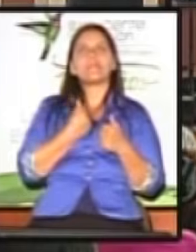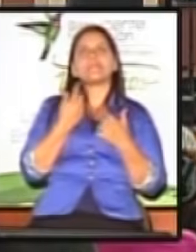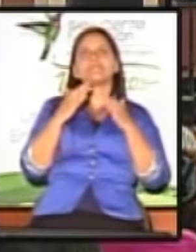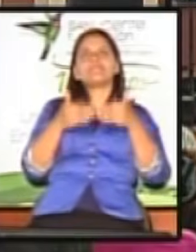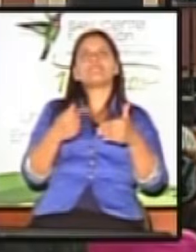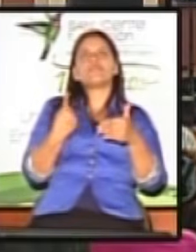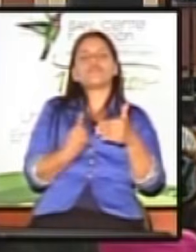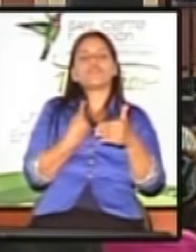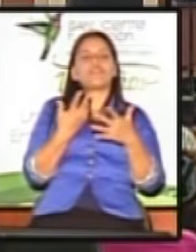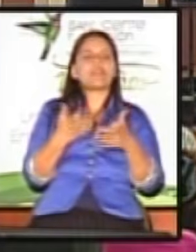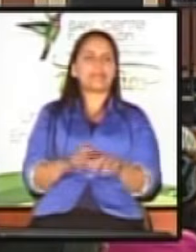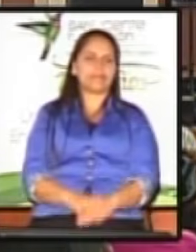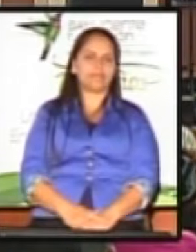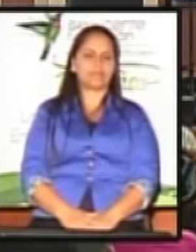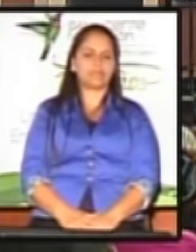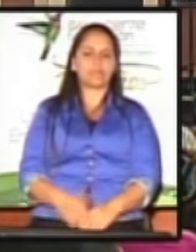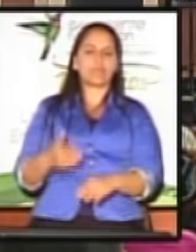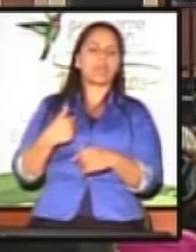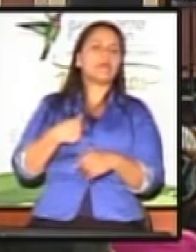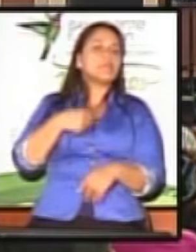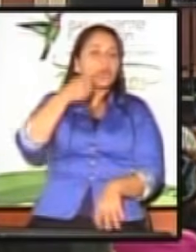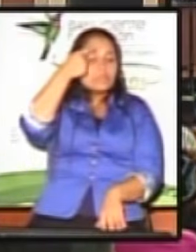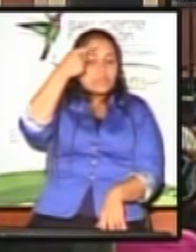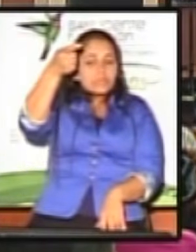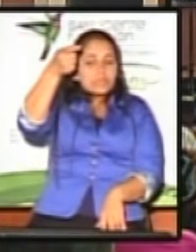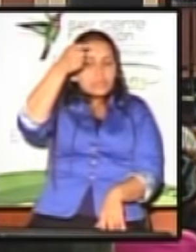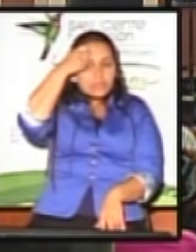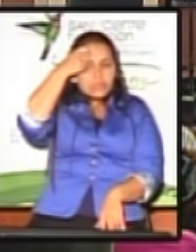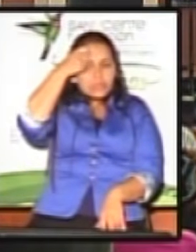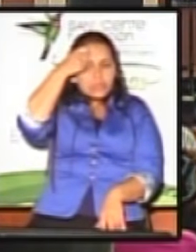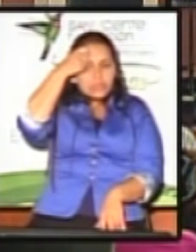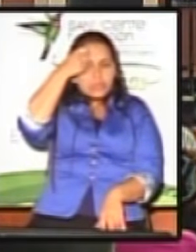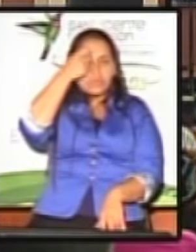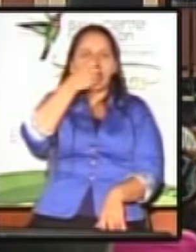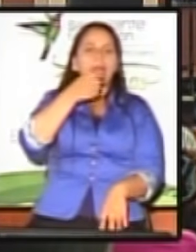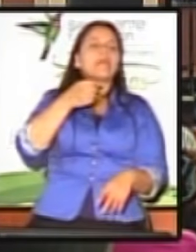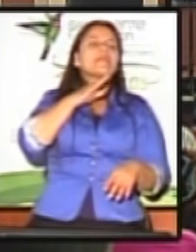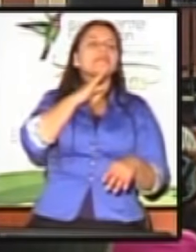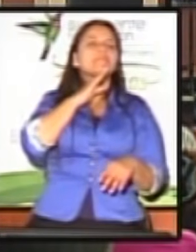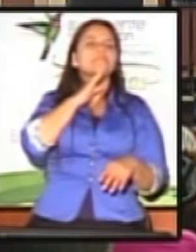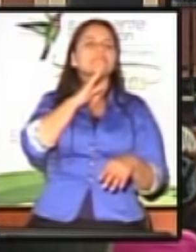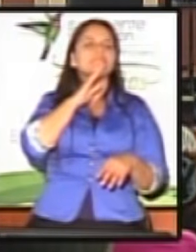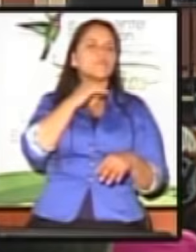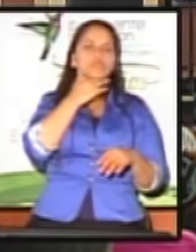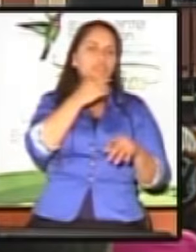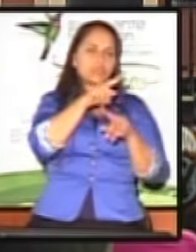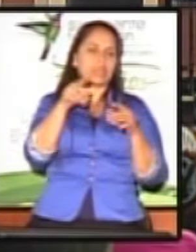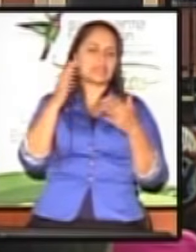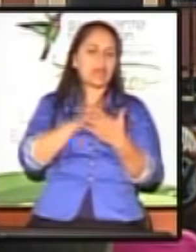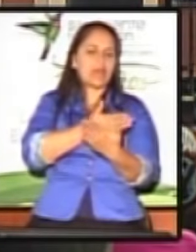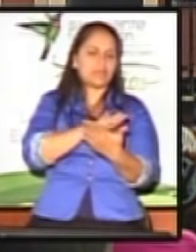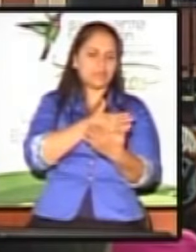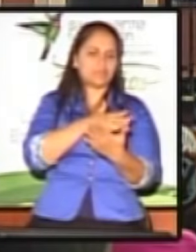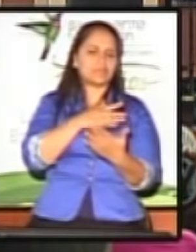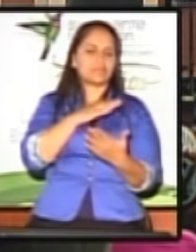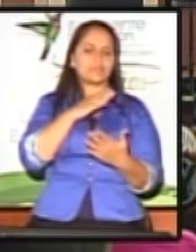Porque, como me decía una paciente que nunca se me va a olvidar cuando digo esta canción, de los Pamperos, si mal no estoy, me corregirán, es